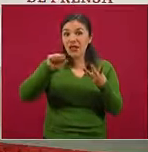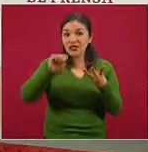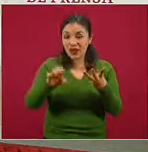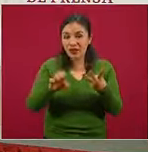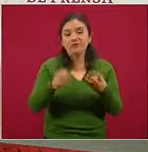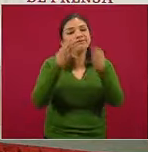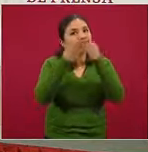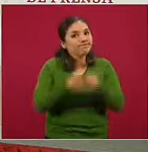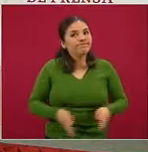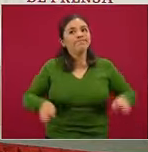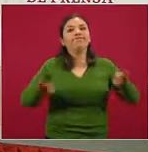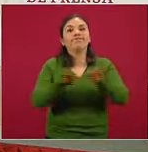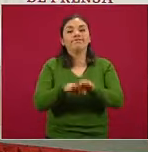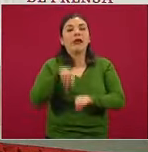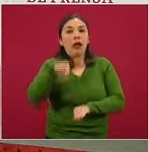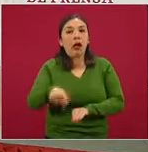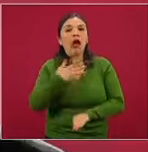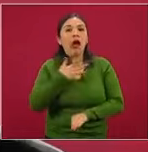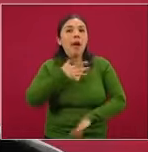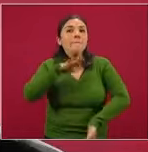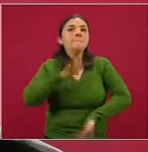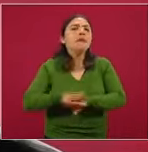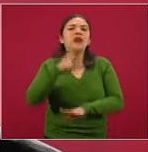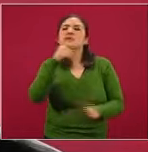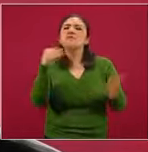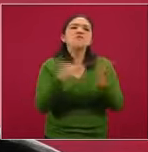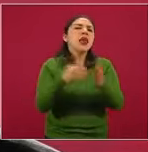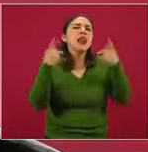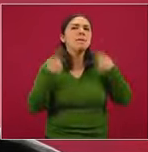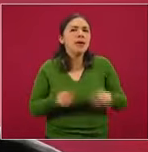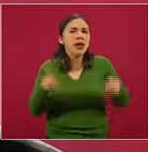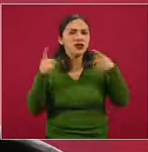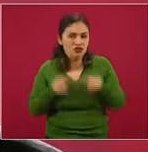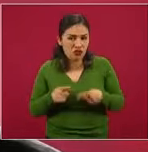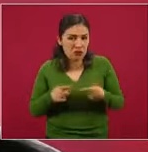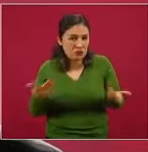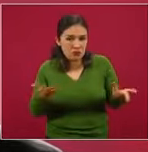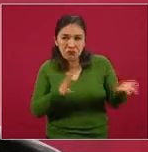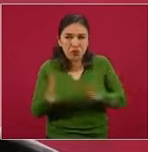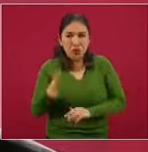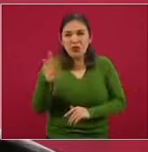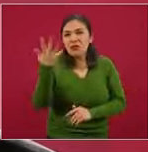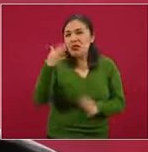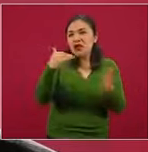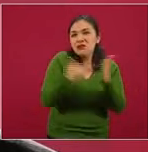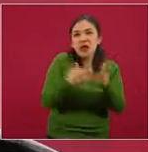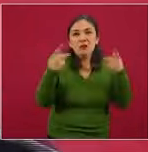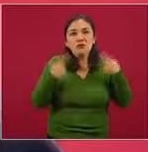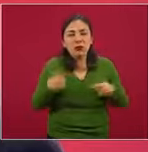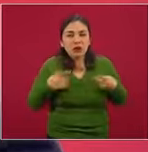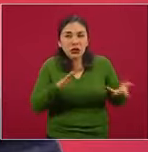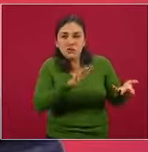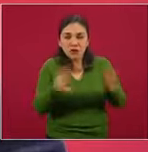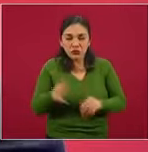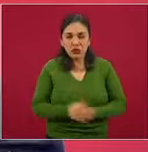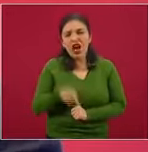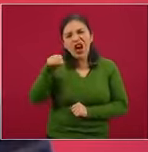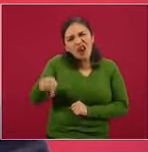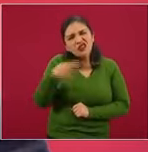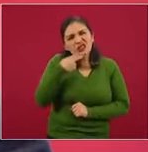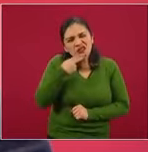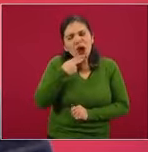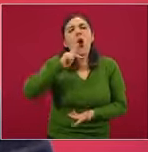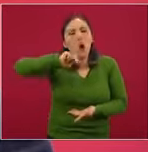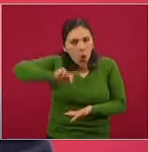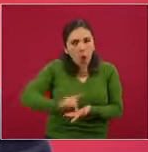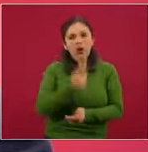muy importante, ya involucra miles de personas, posiblemente decenas de miles de personas. El propósito